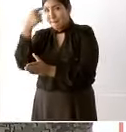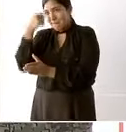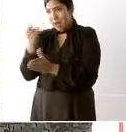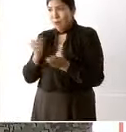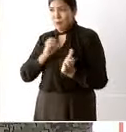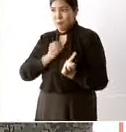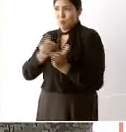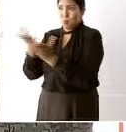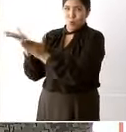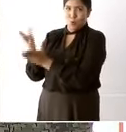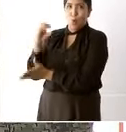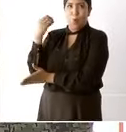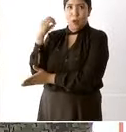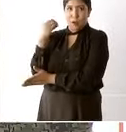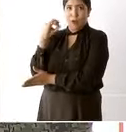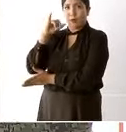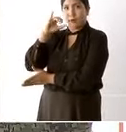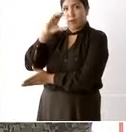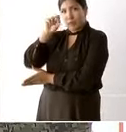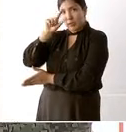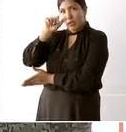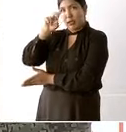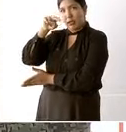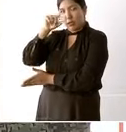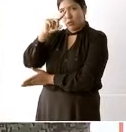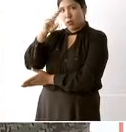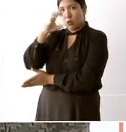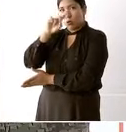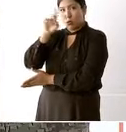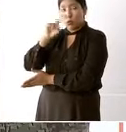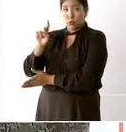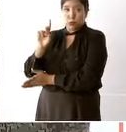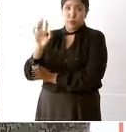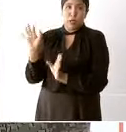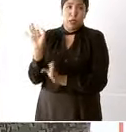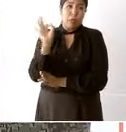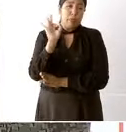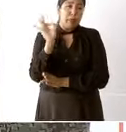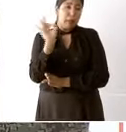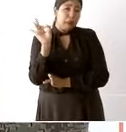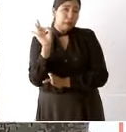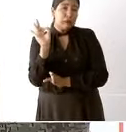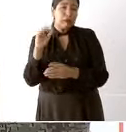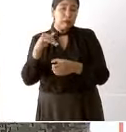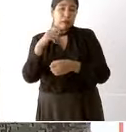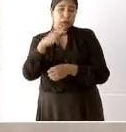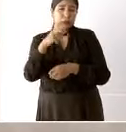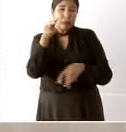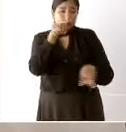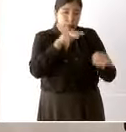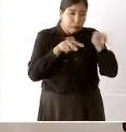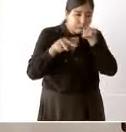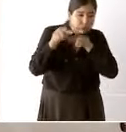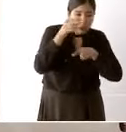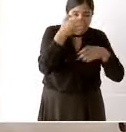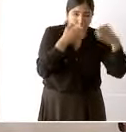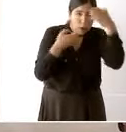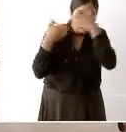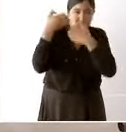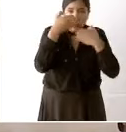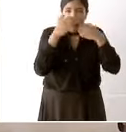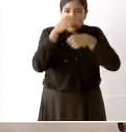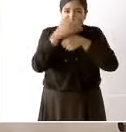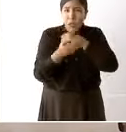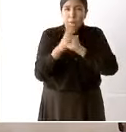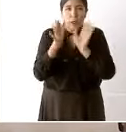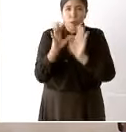puertos, me refiero a la licitación internacional, esperamos concluirla por ahí del mes de octubre, para que ya por ahí